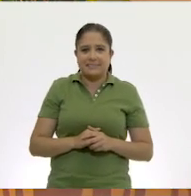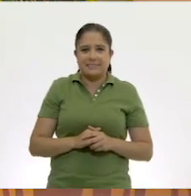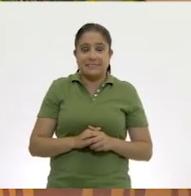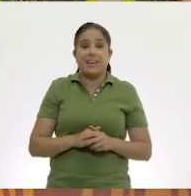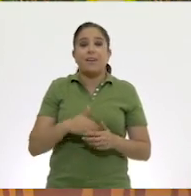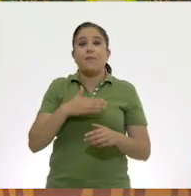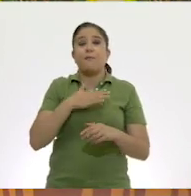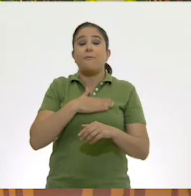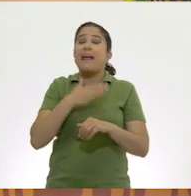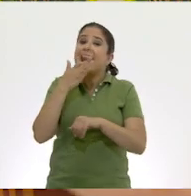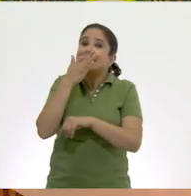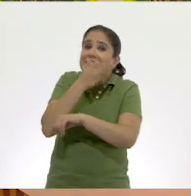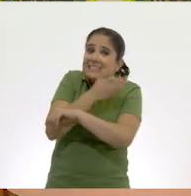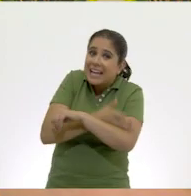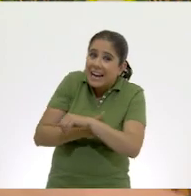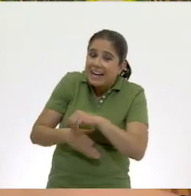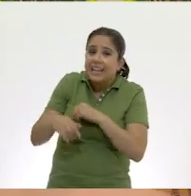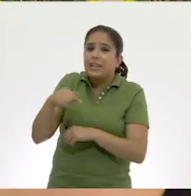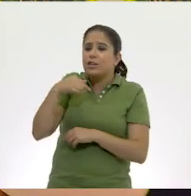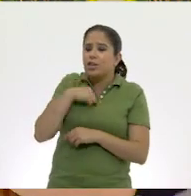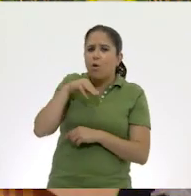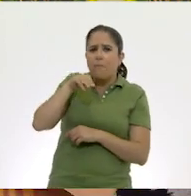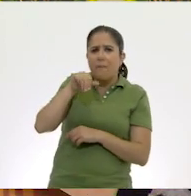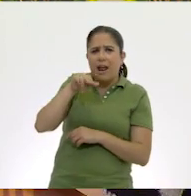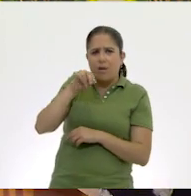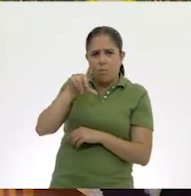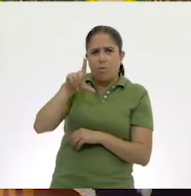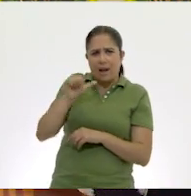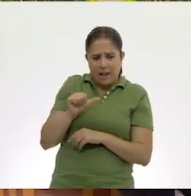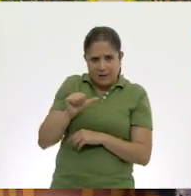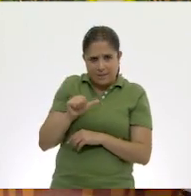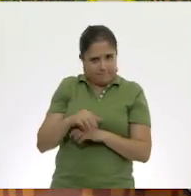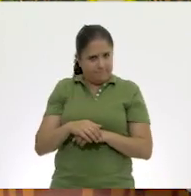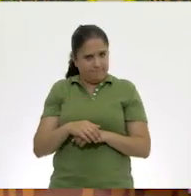buenas tardes soy man hola